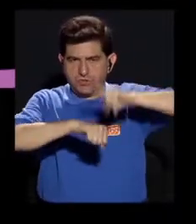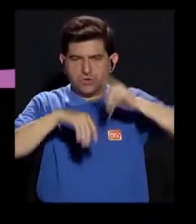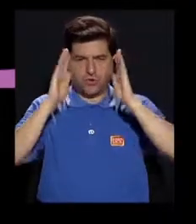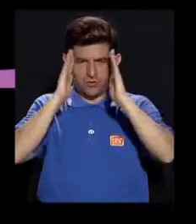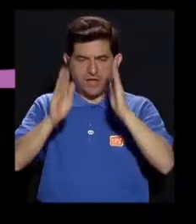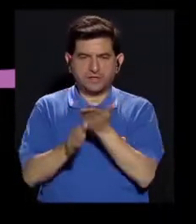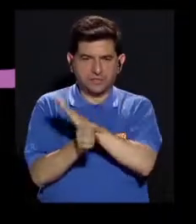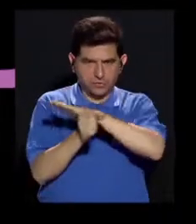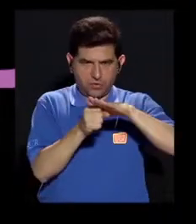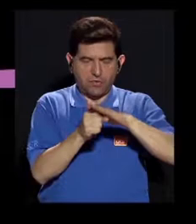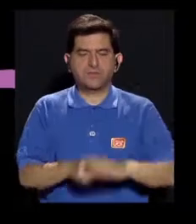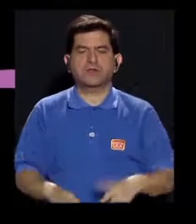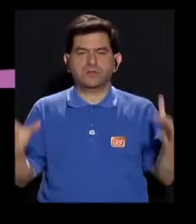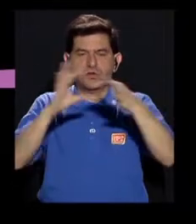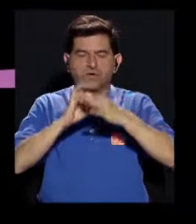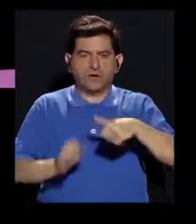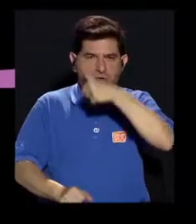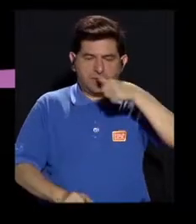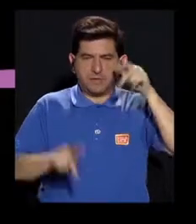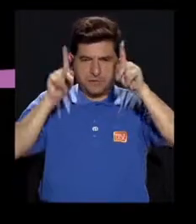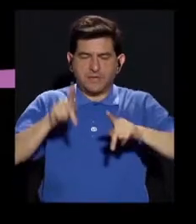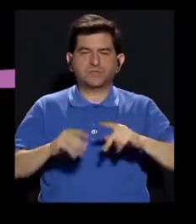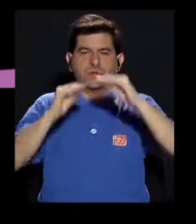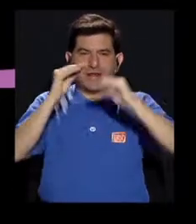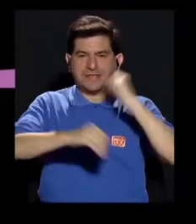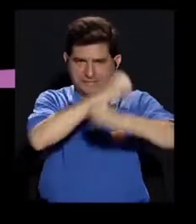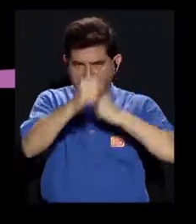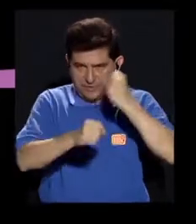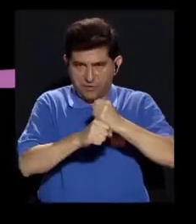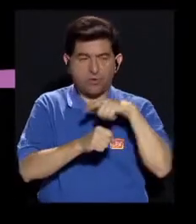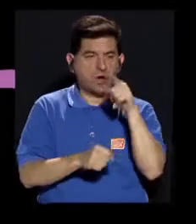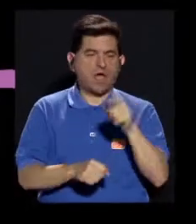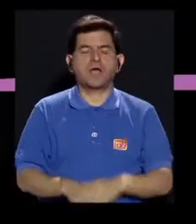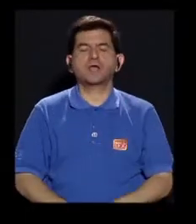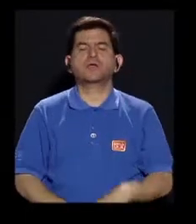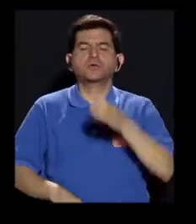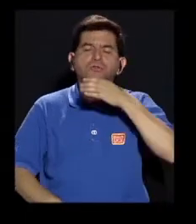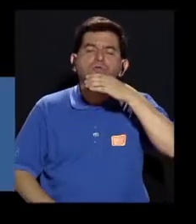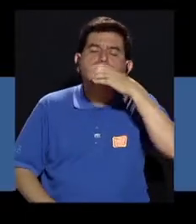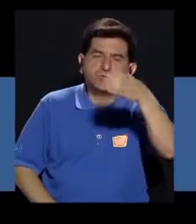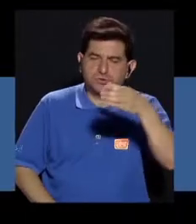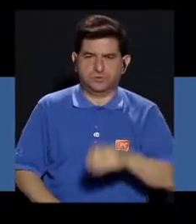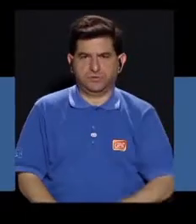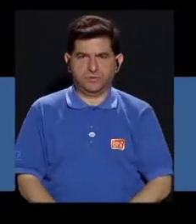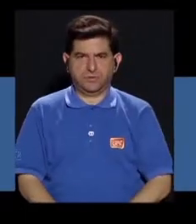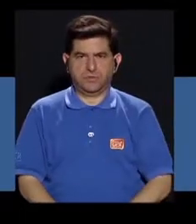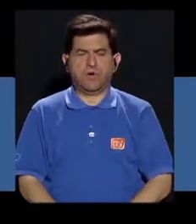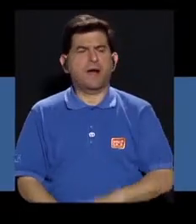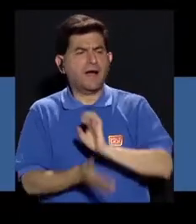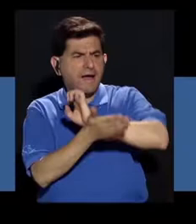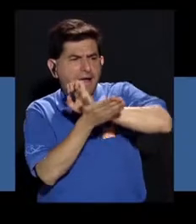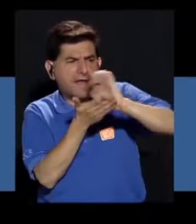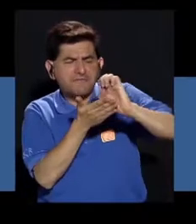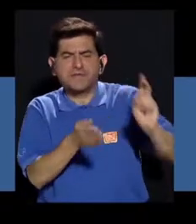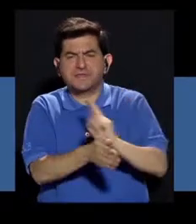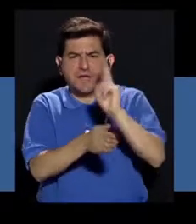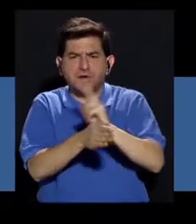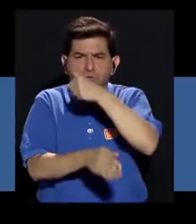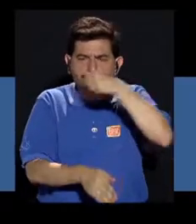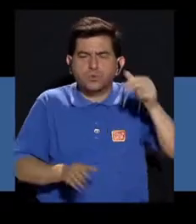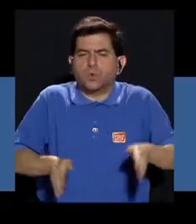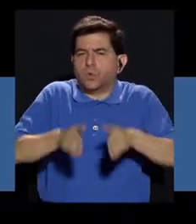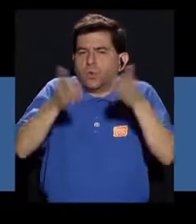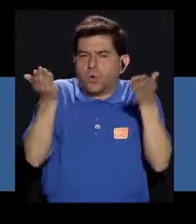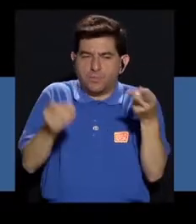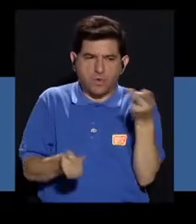Atención Integral en Drogas para las personas menores de edad. Ellas nos van a dar su consejo de cómo prevenir el consumo de drogas.